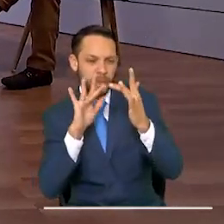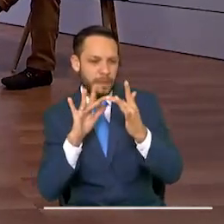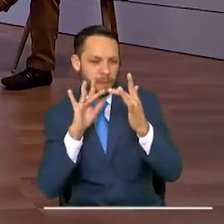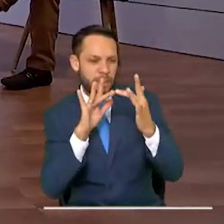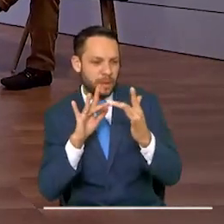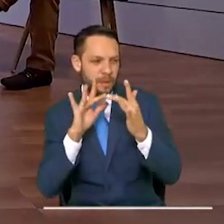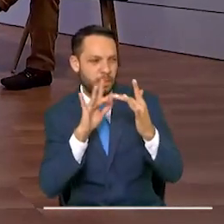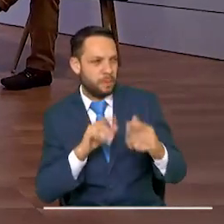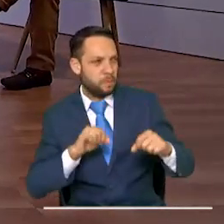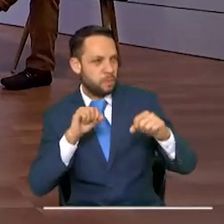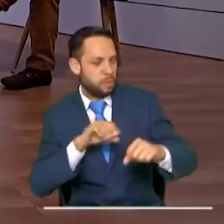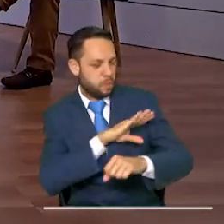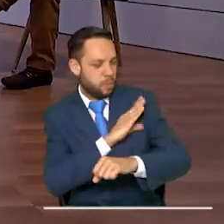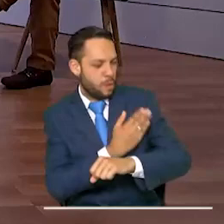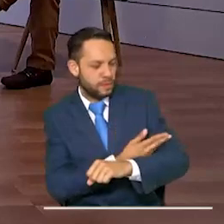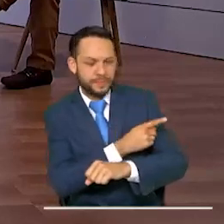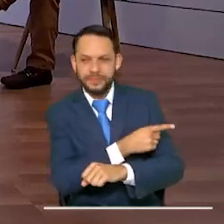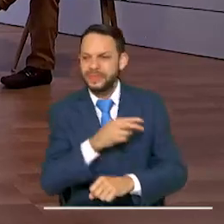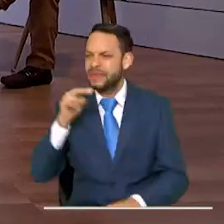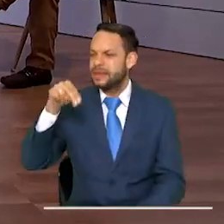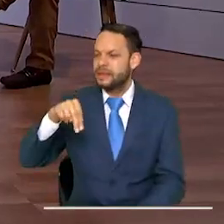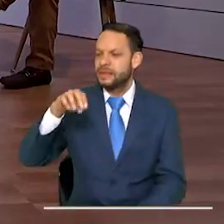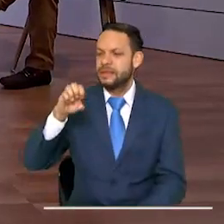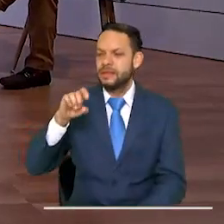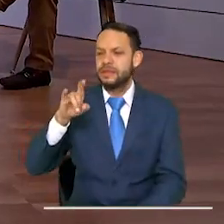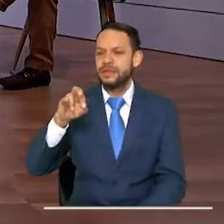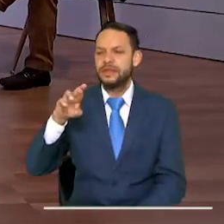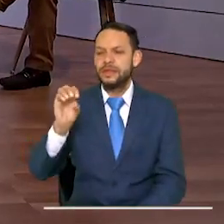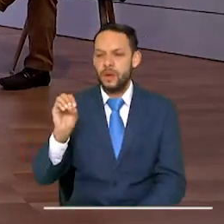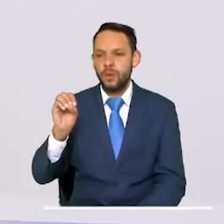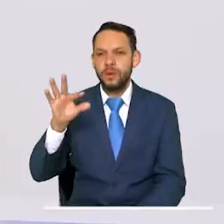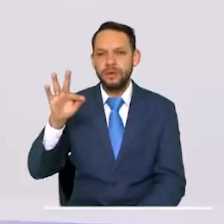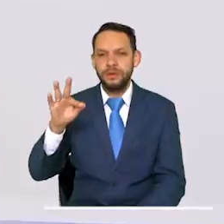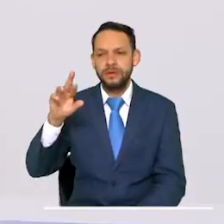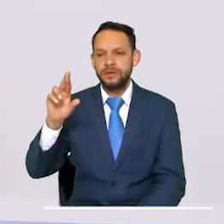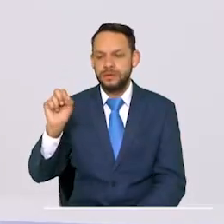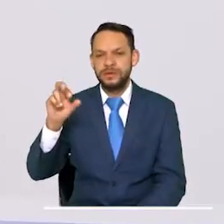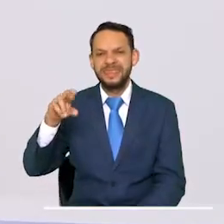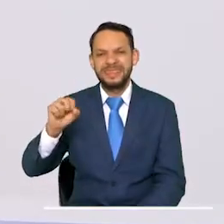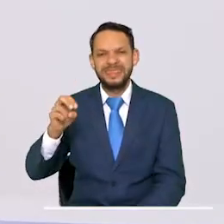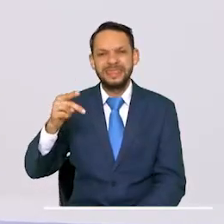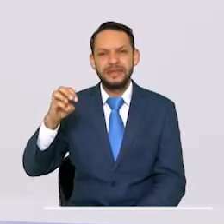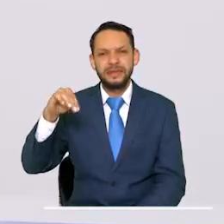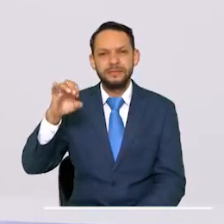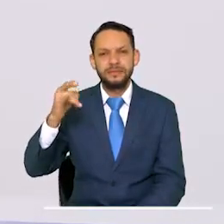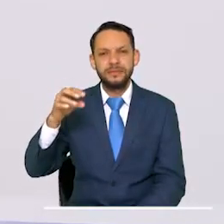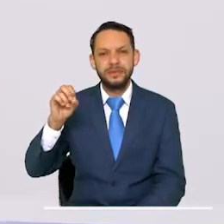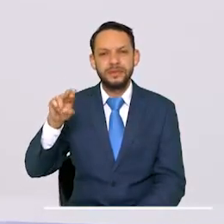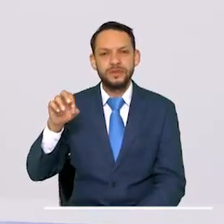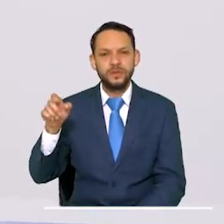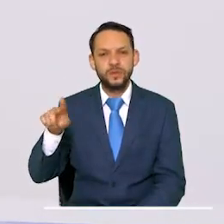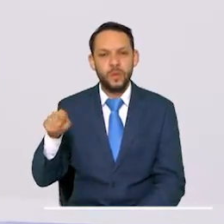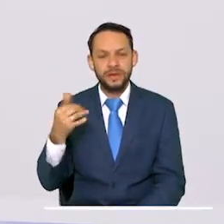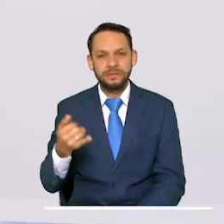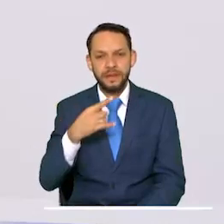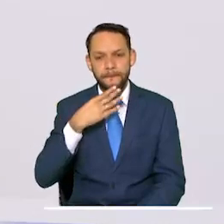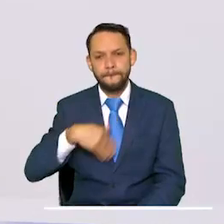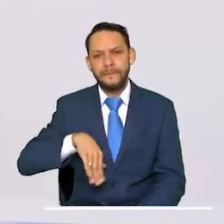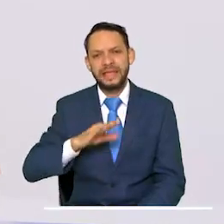de... ¿Qué son neurotransmisores para que nuestros televidentes...? Son sustancias químicas que se producen en el cerebro y es por los cuales